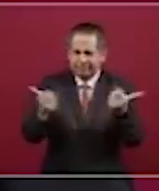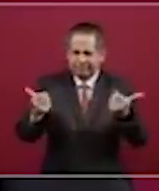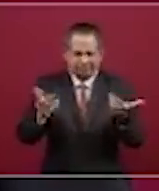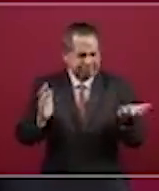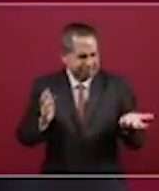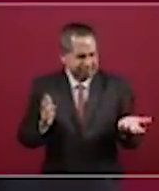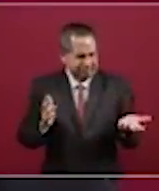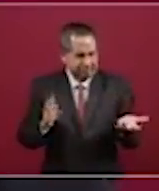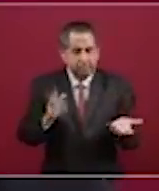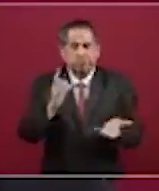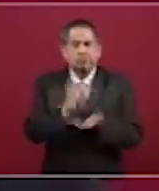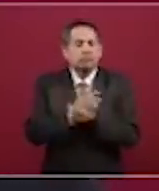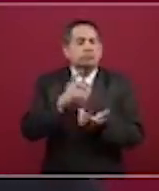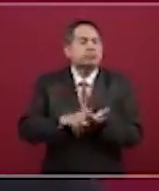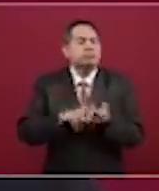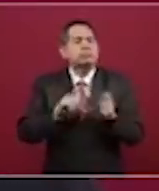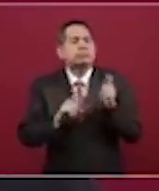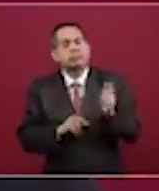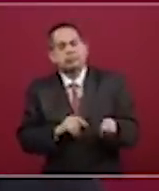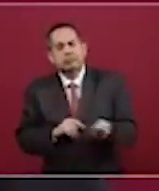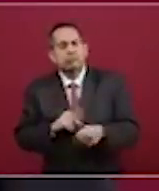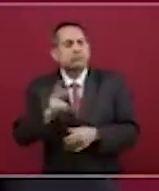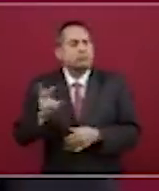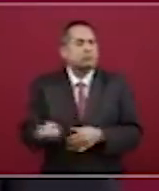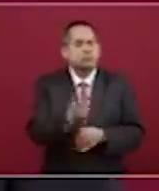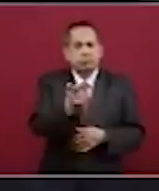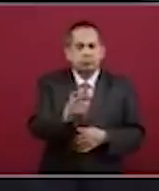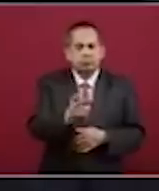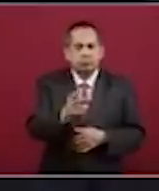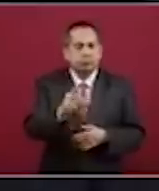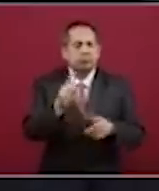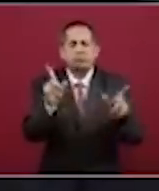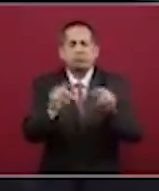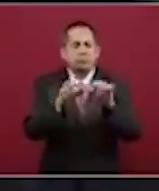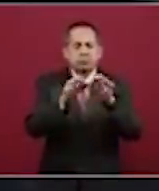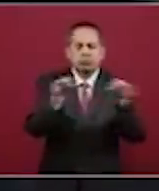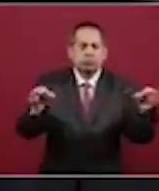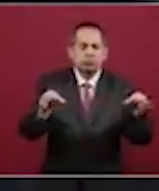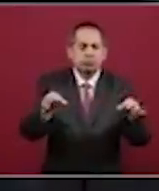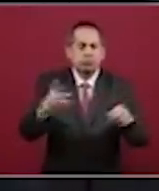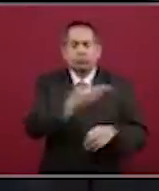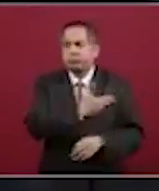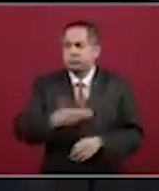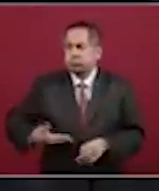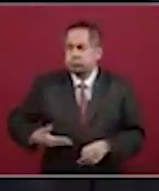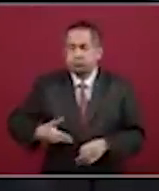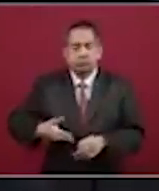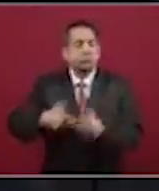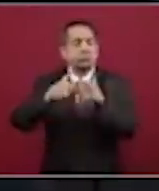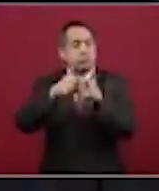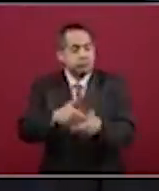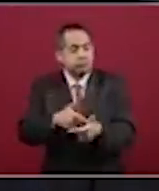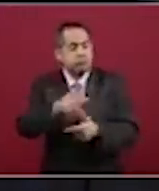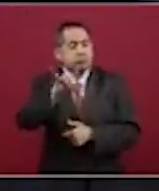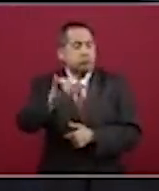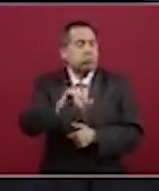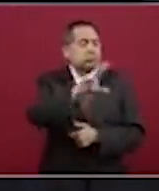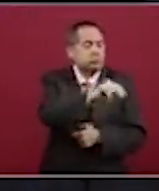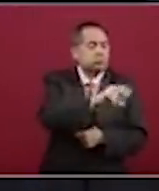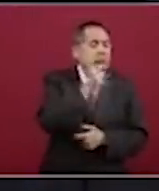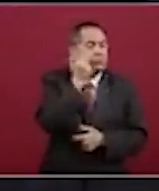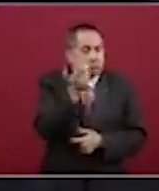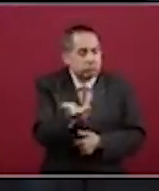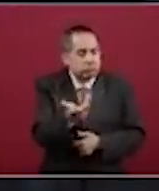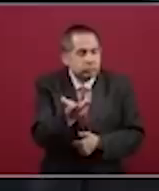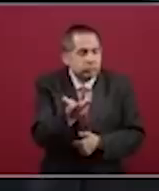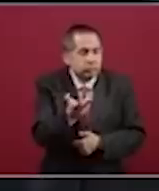donde lo único que se va a preguntar es: ¿quieres que continúe el presidente